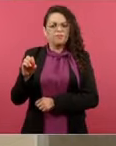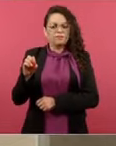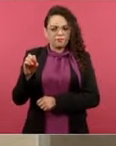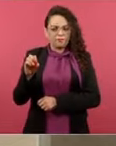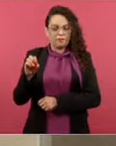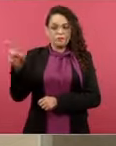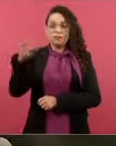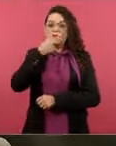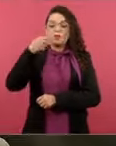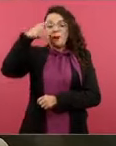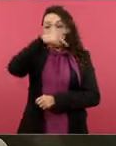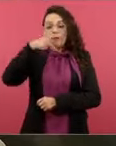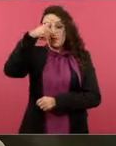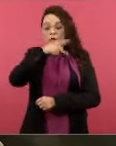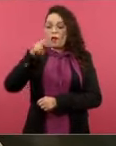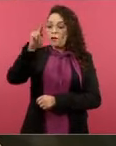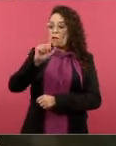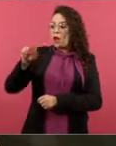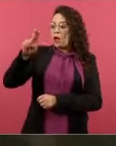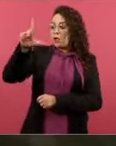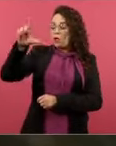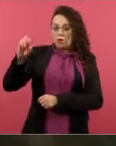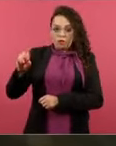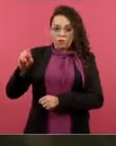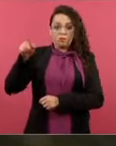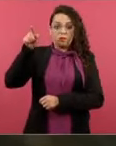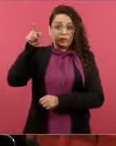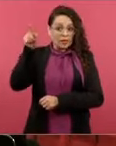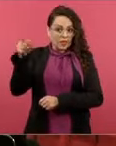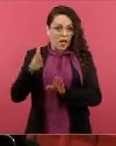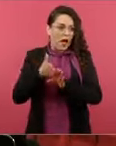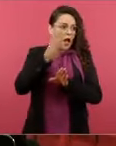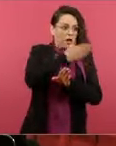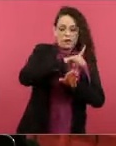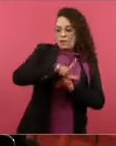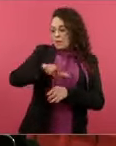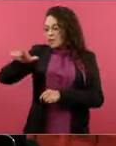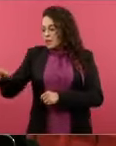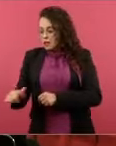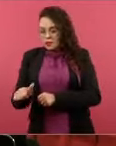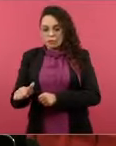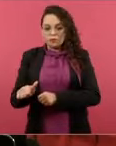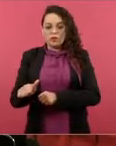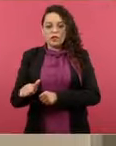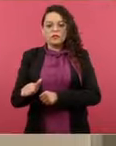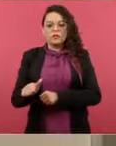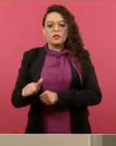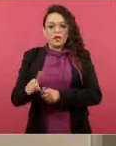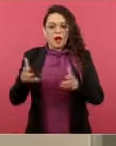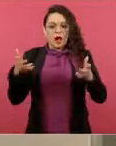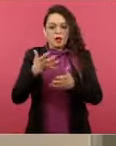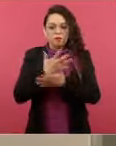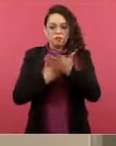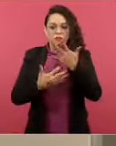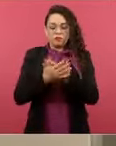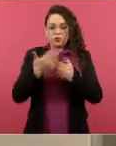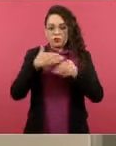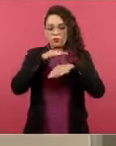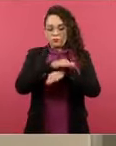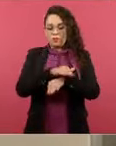gran pedagogo que marca un antes y un después dentro del desarrollo de la historia de la educación